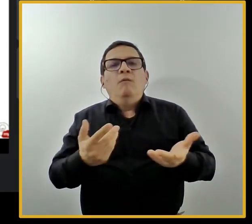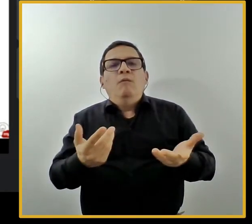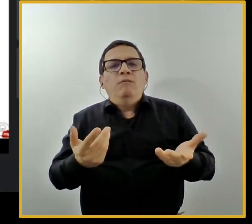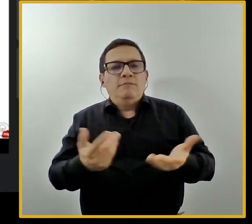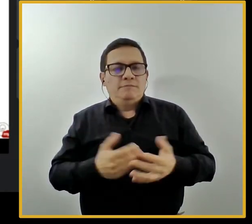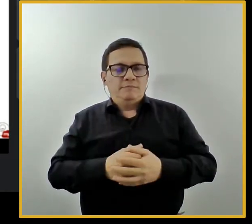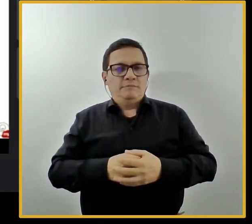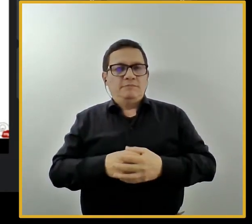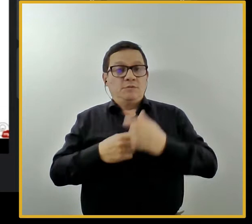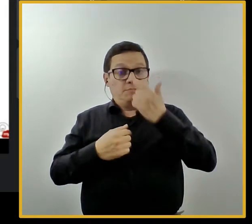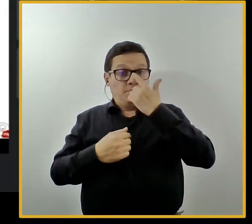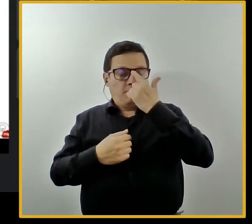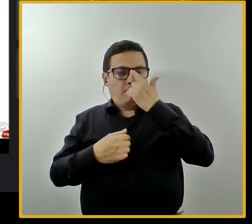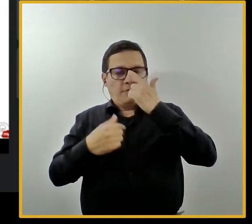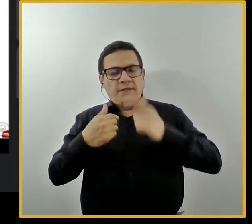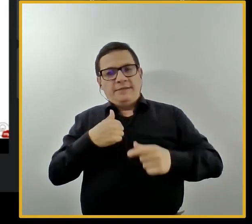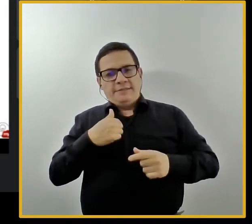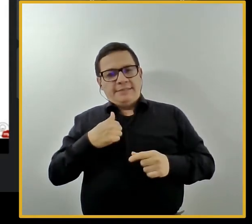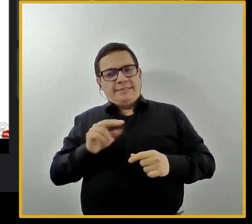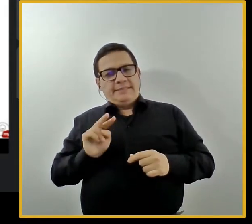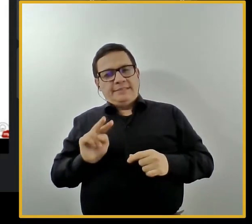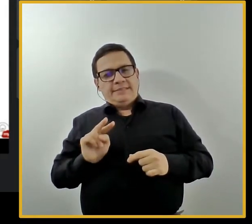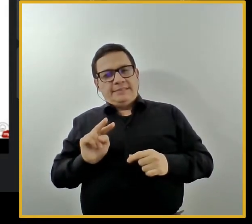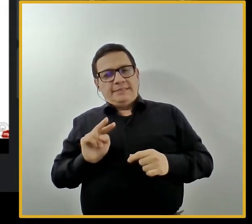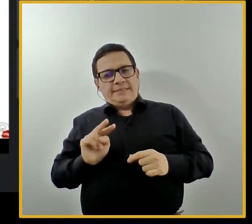logro allí